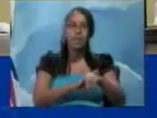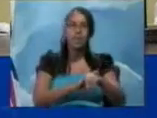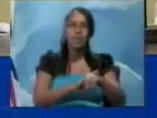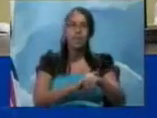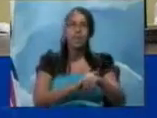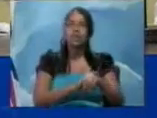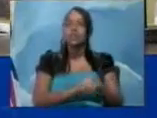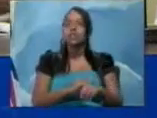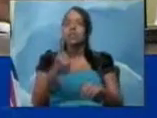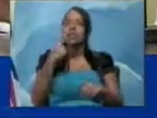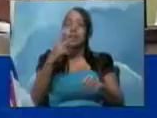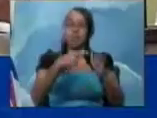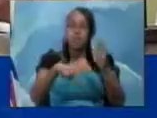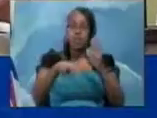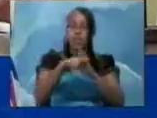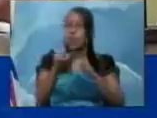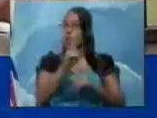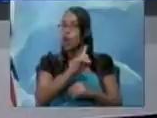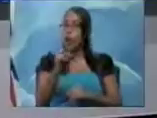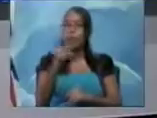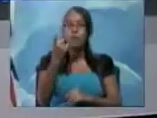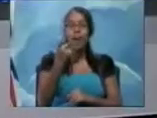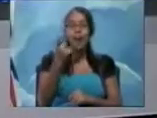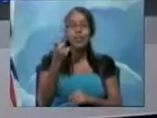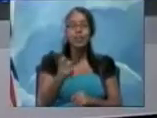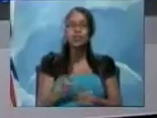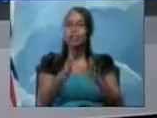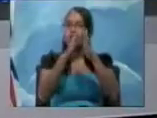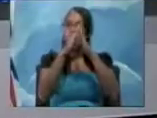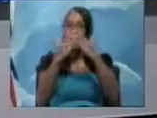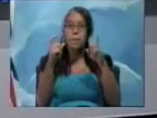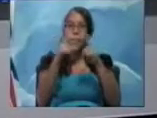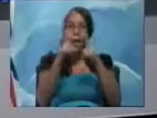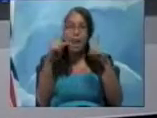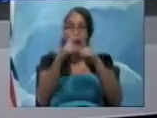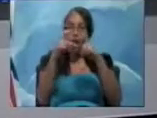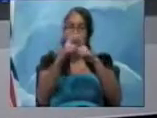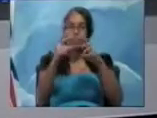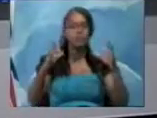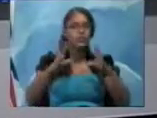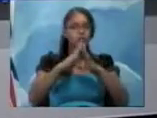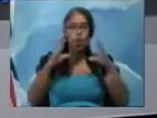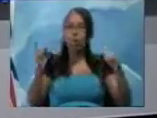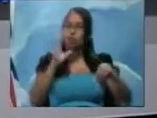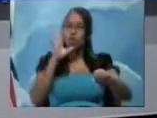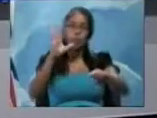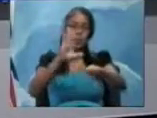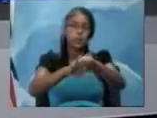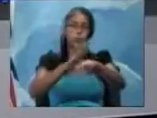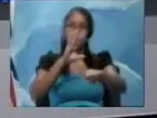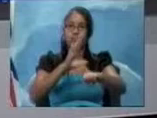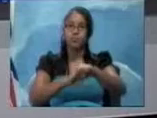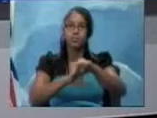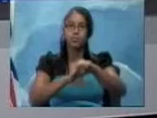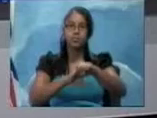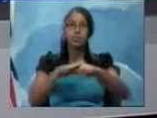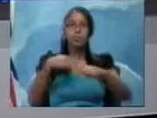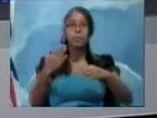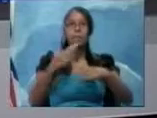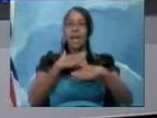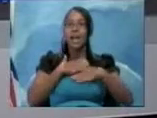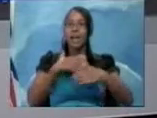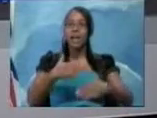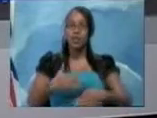no faltó palabra no faltó palabras todo se cumplió todo se cumplió el cuerpo de